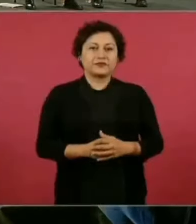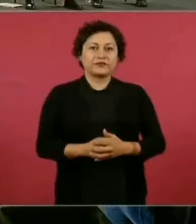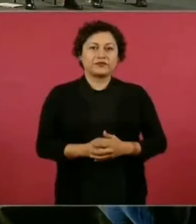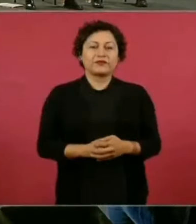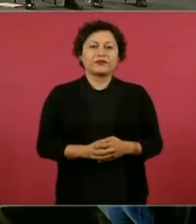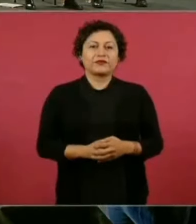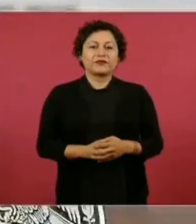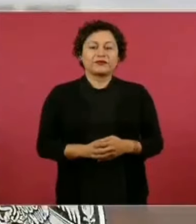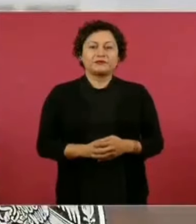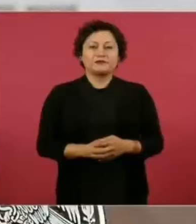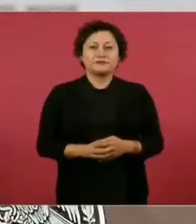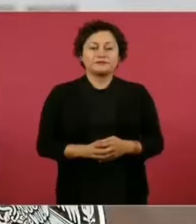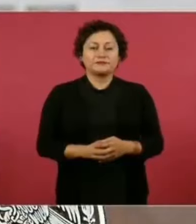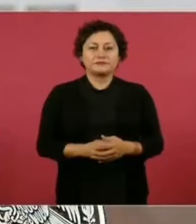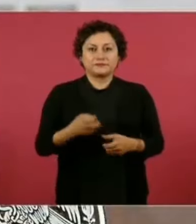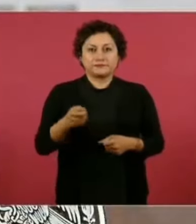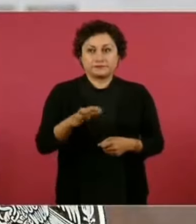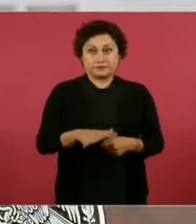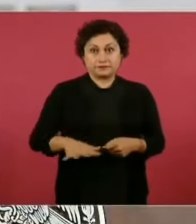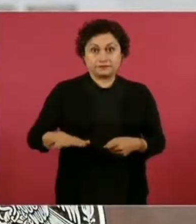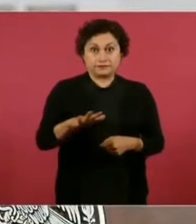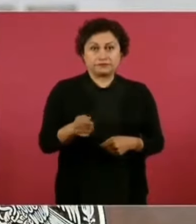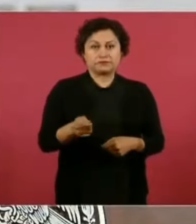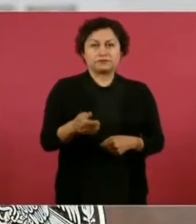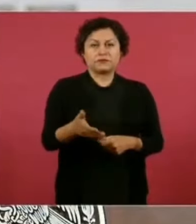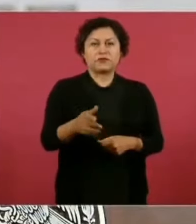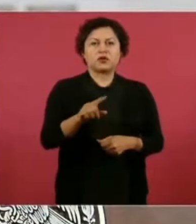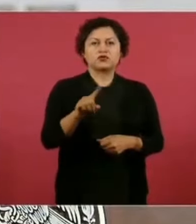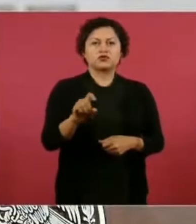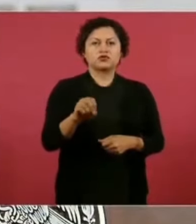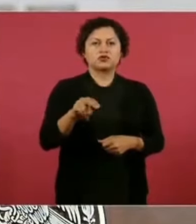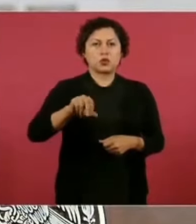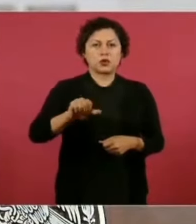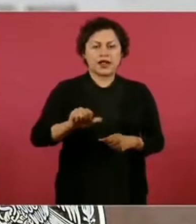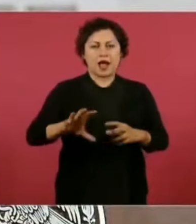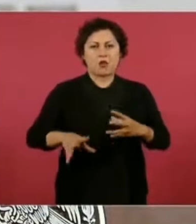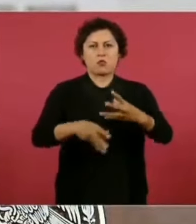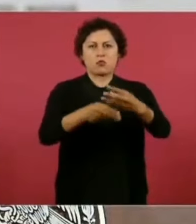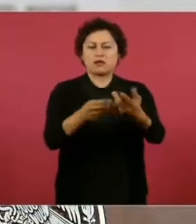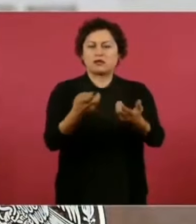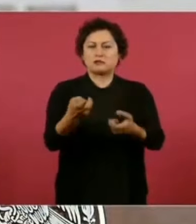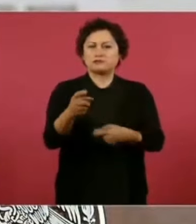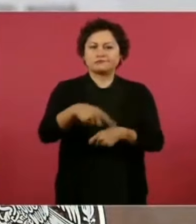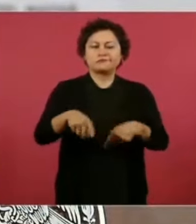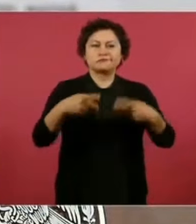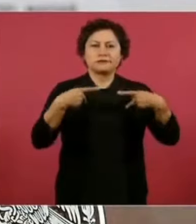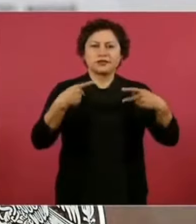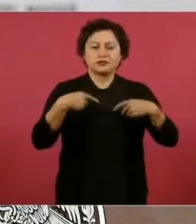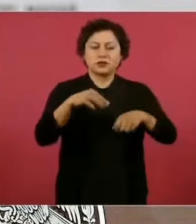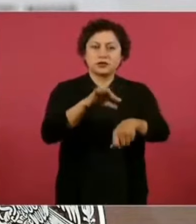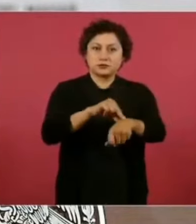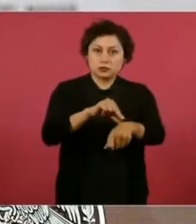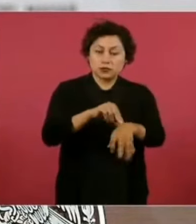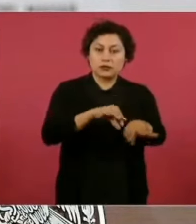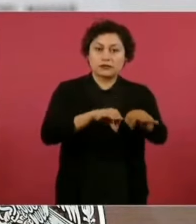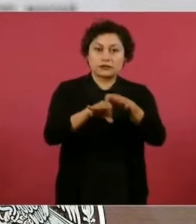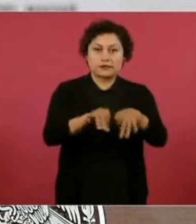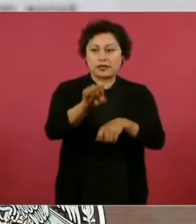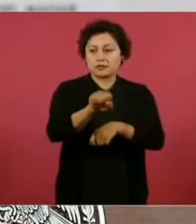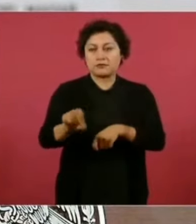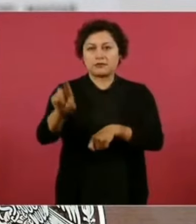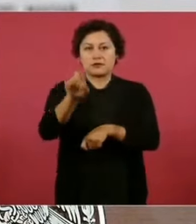jornada acumulada, son médicos que trabajan sábados y domingos en algunos casos, y les hemos pedido justamente que nos